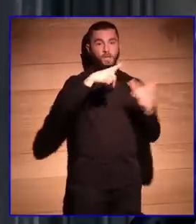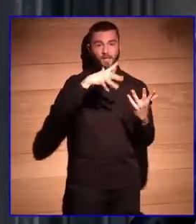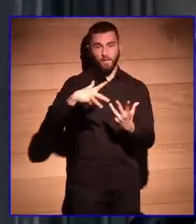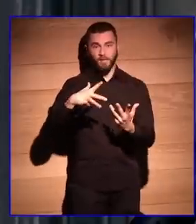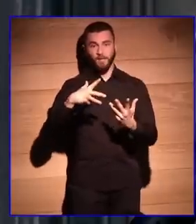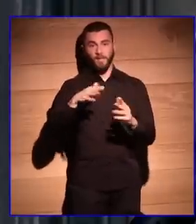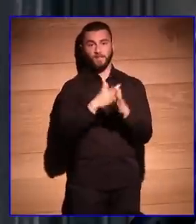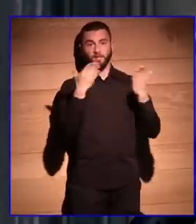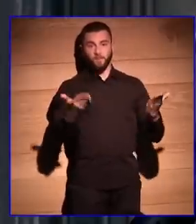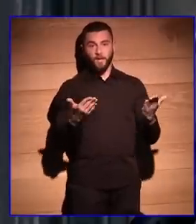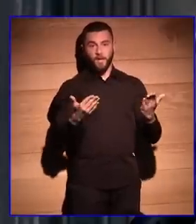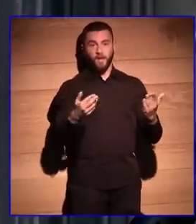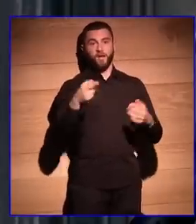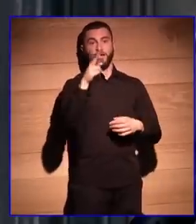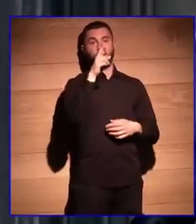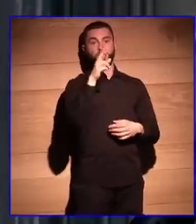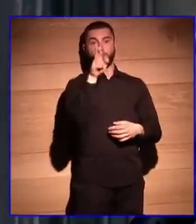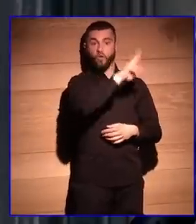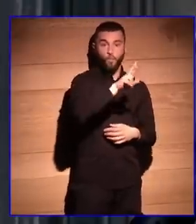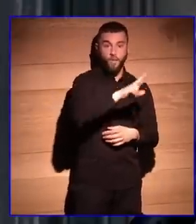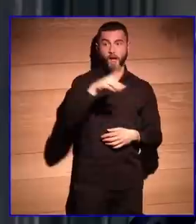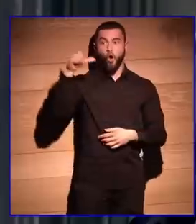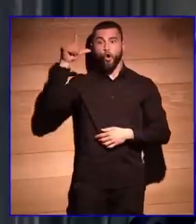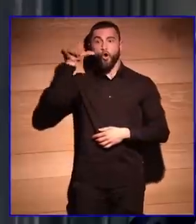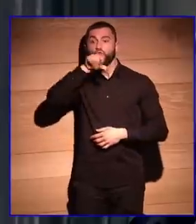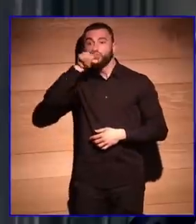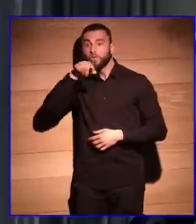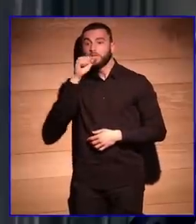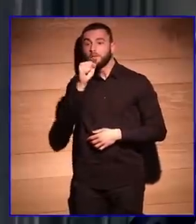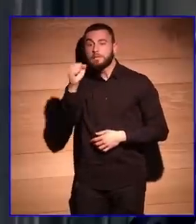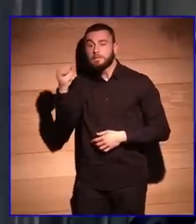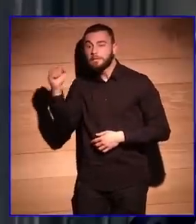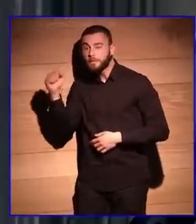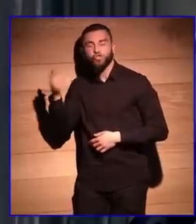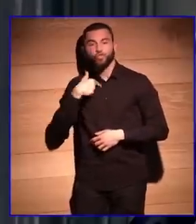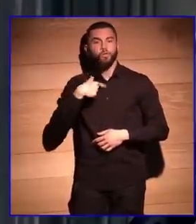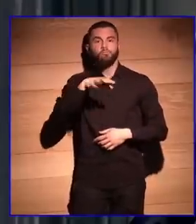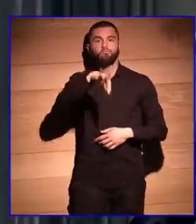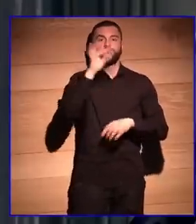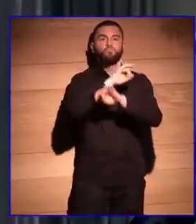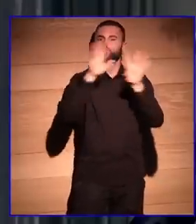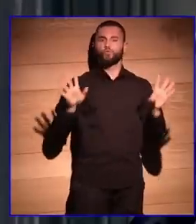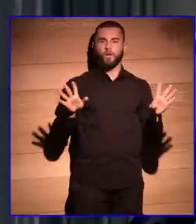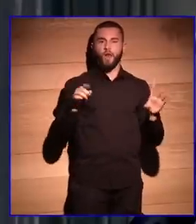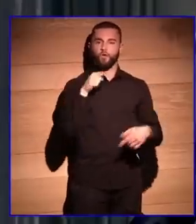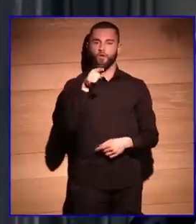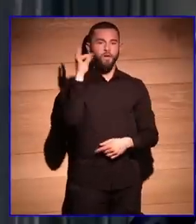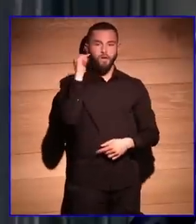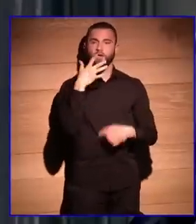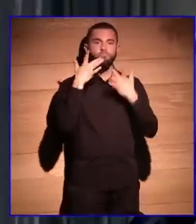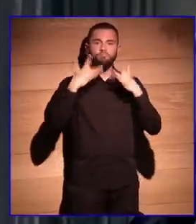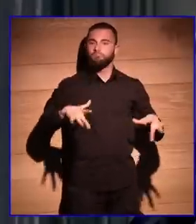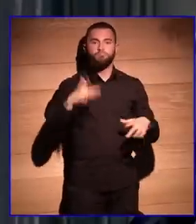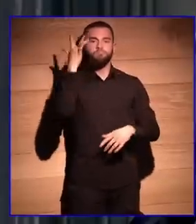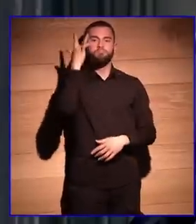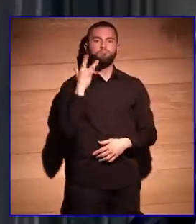las novelas o matar tuiteras, evidentemente tengo muy claro que lo que voy a escoger. Es decir, ella está haciendo algo objetivamente puro